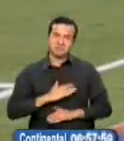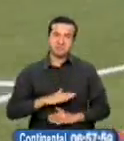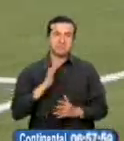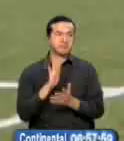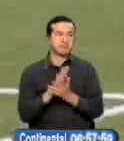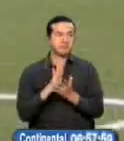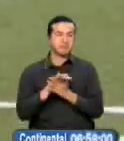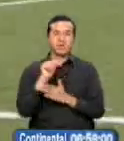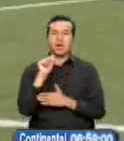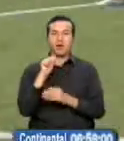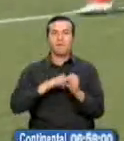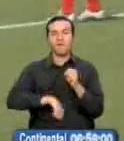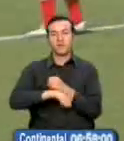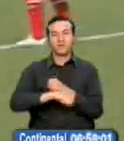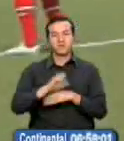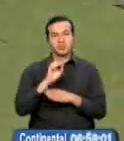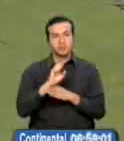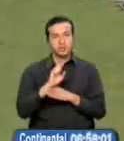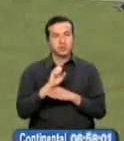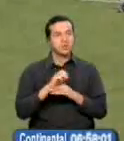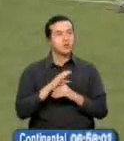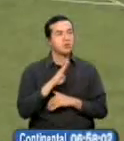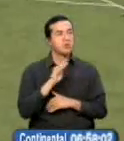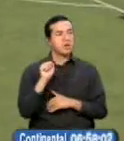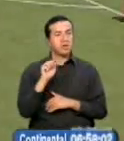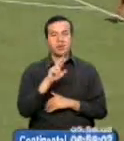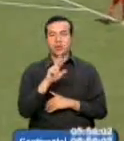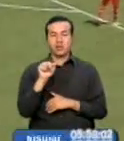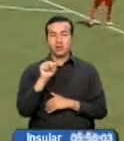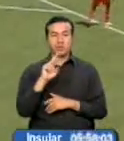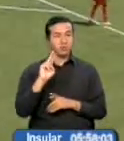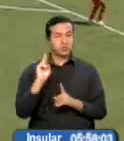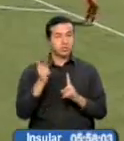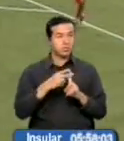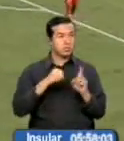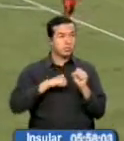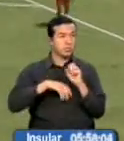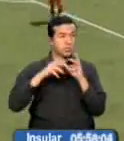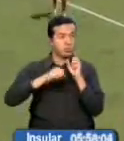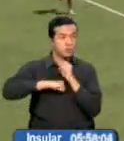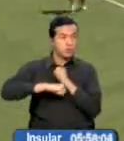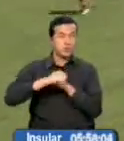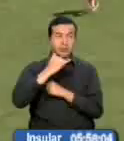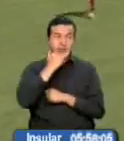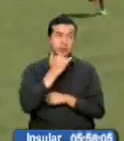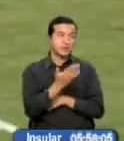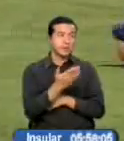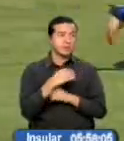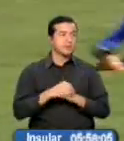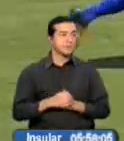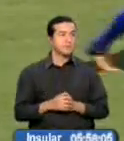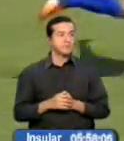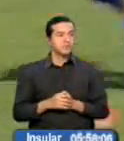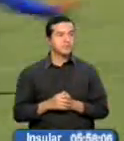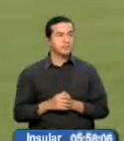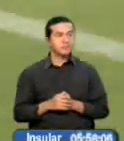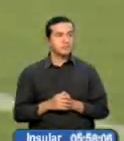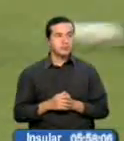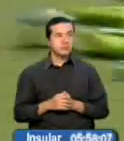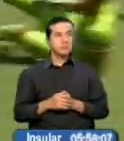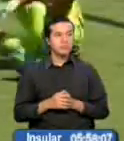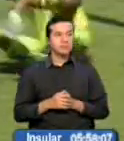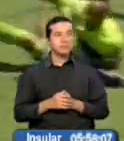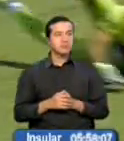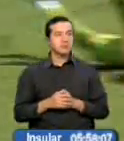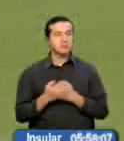en la Serie A del fútbol ecuatoriano. Maximiliano Barreiro, que intentaba el segundo, luego este tiro penal que también lo fallan. De todas maneras, el